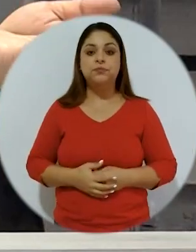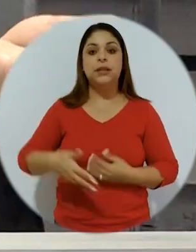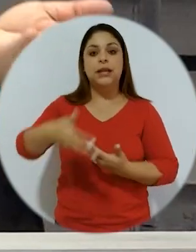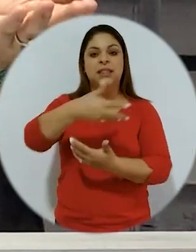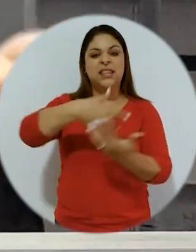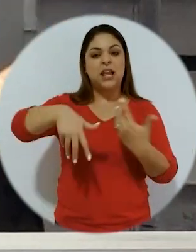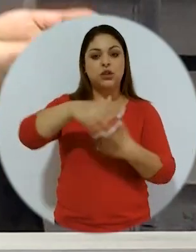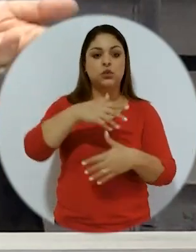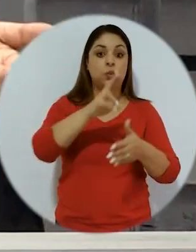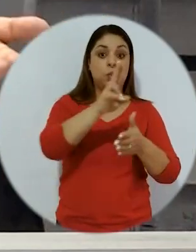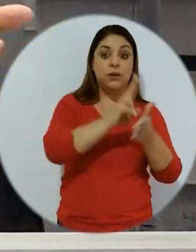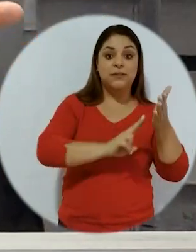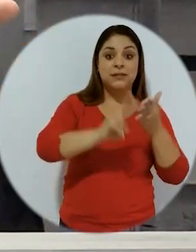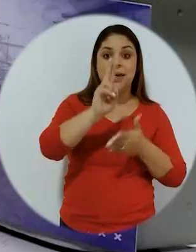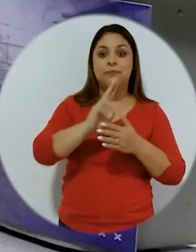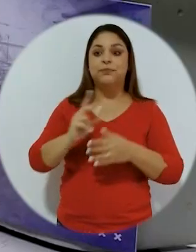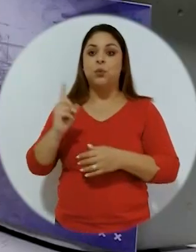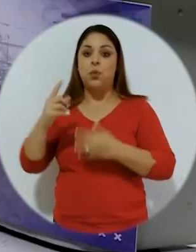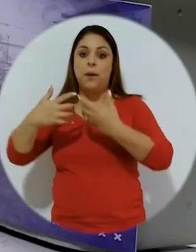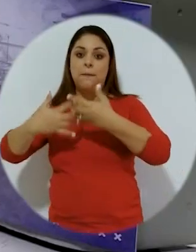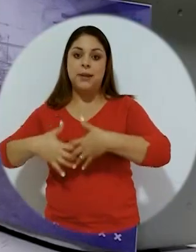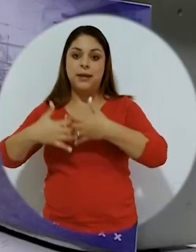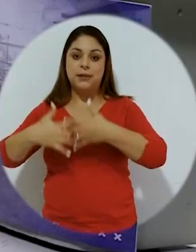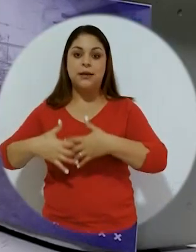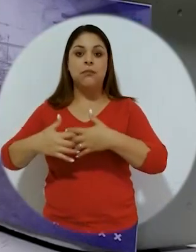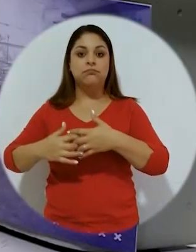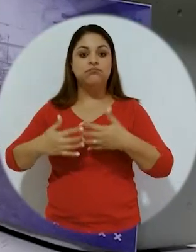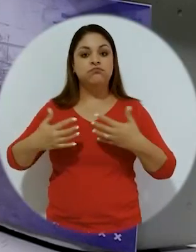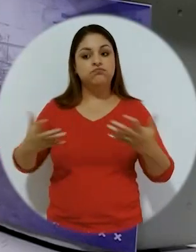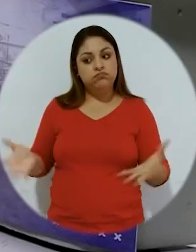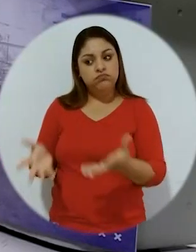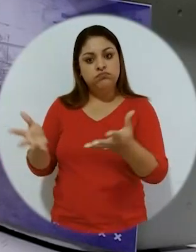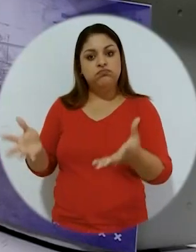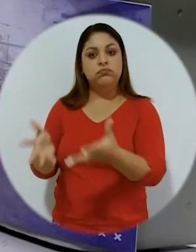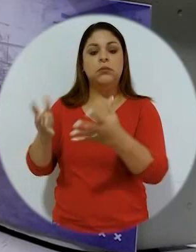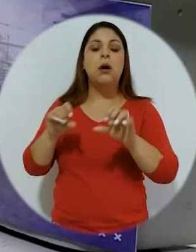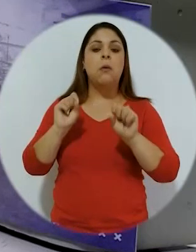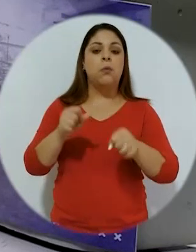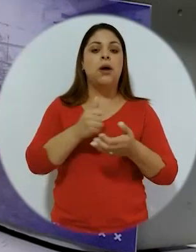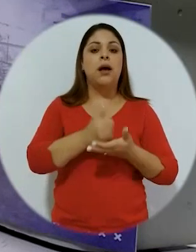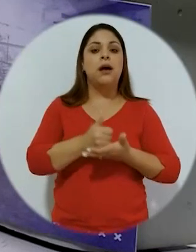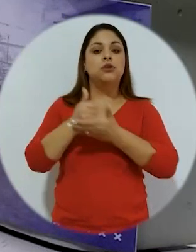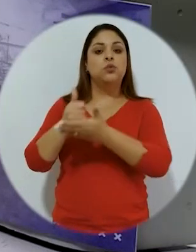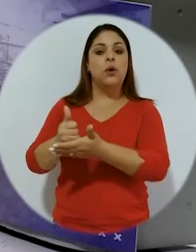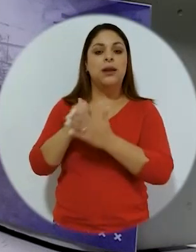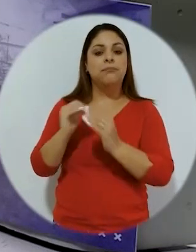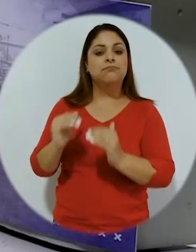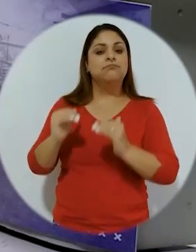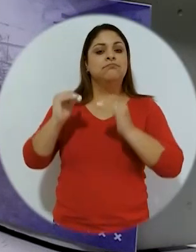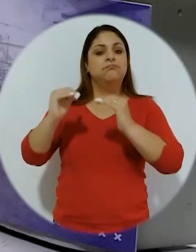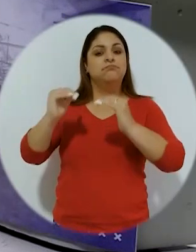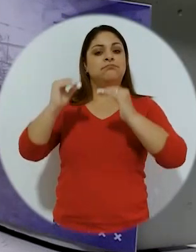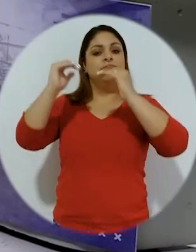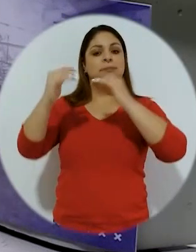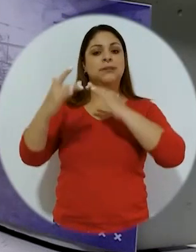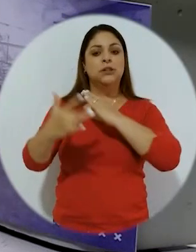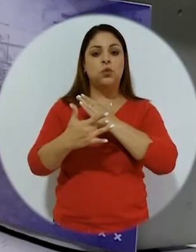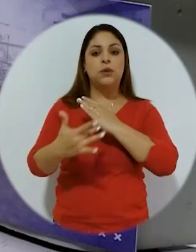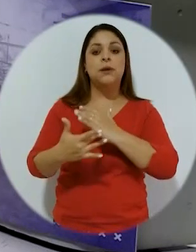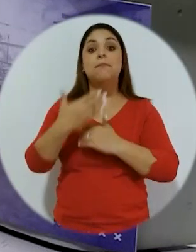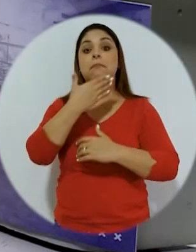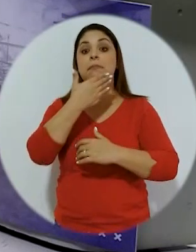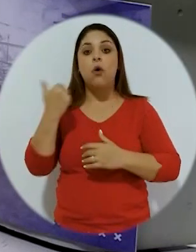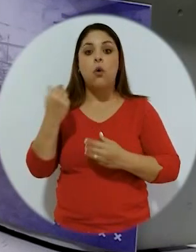bien la interacción entre la academia y un emprendimiento que lleva en marcha puede ayudarle a subir el nivel tecnológico y a desarrollar productos de